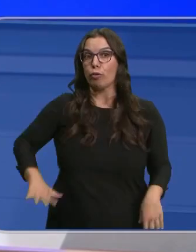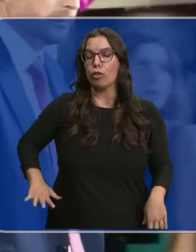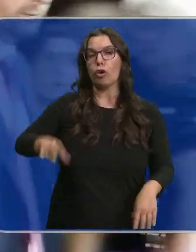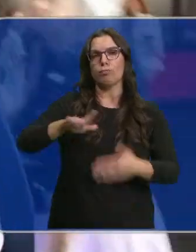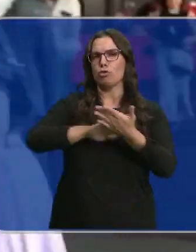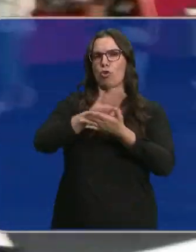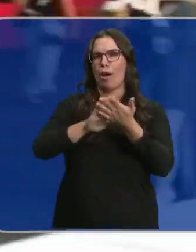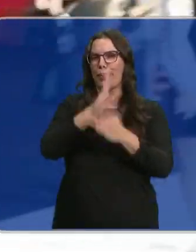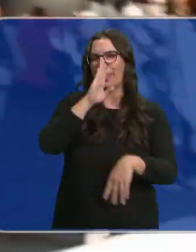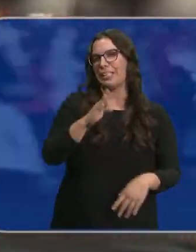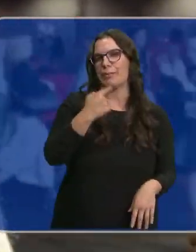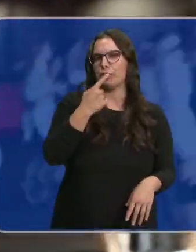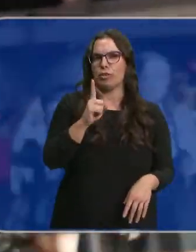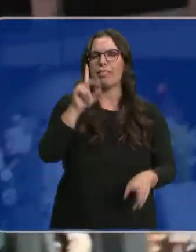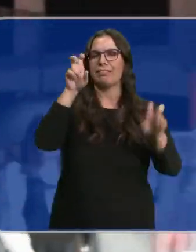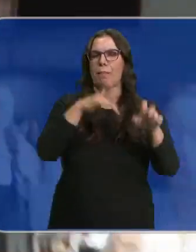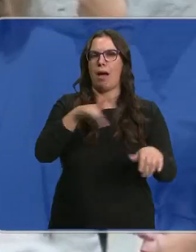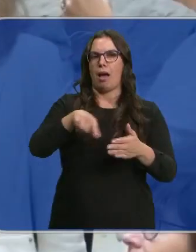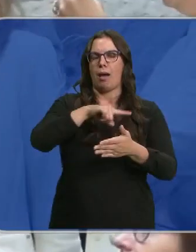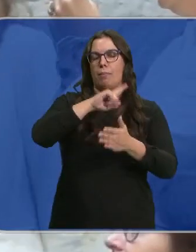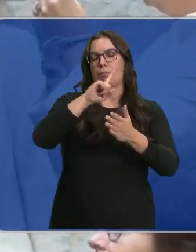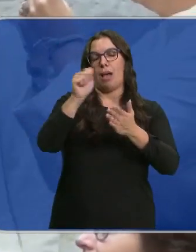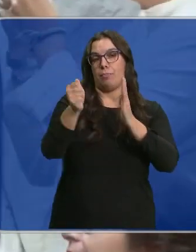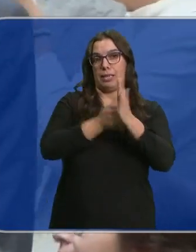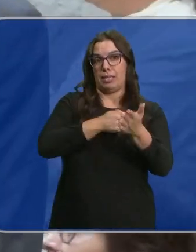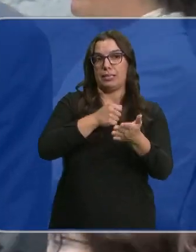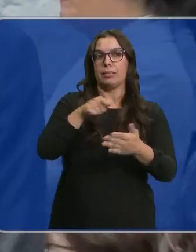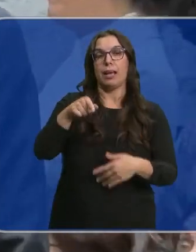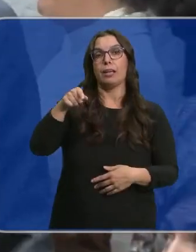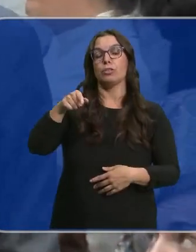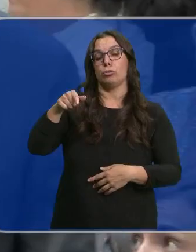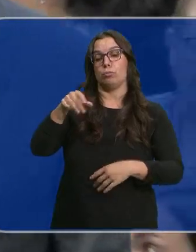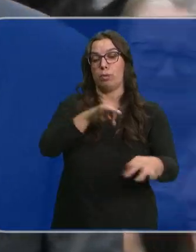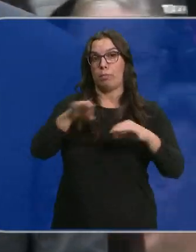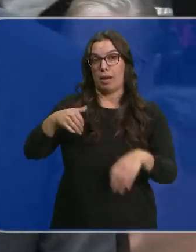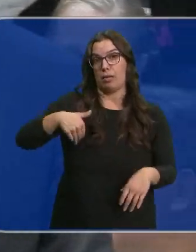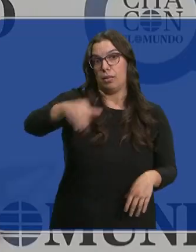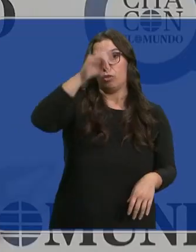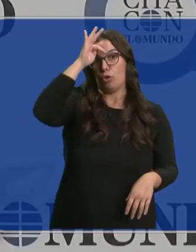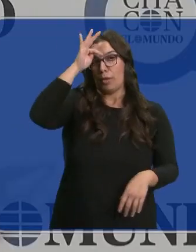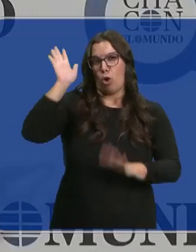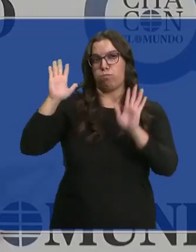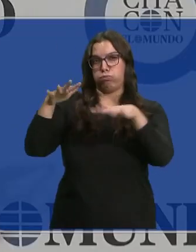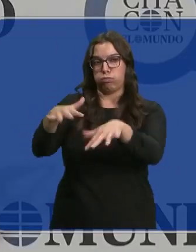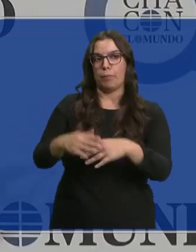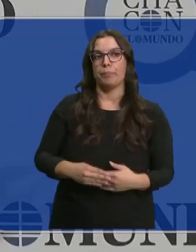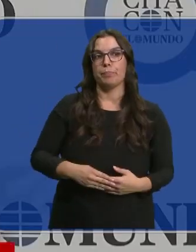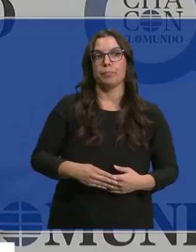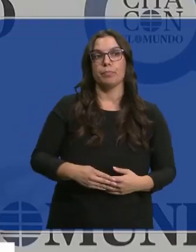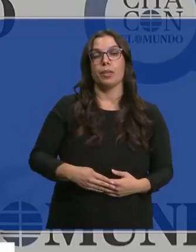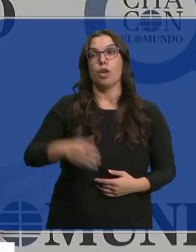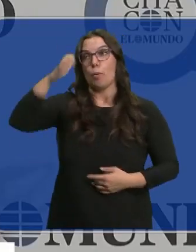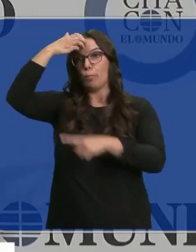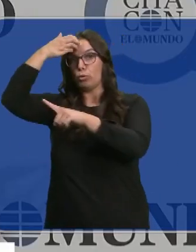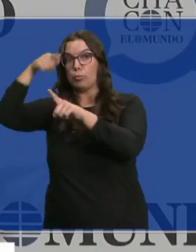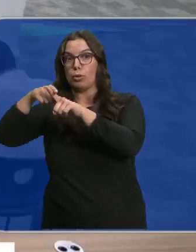sin pronunciarse directamente sobre esa medida, eje central del acto que preparan los populares para este domingo. Puigdemont ha puesto de rodillas a Pedro